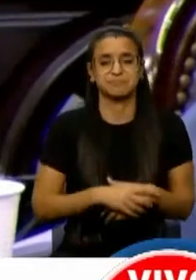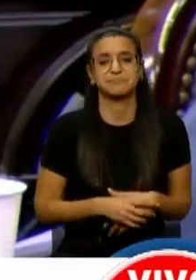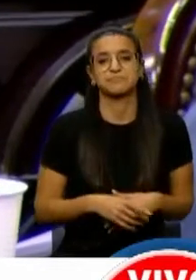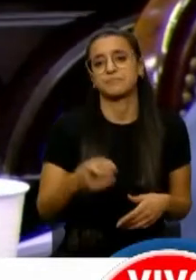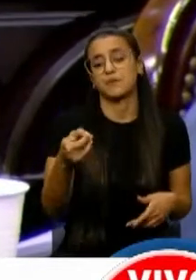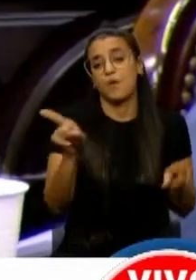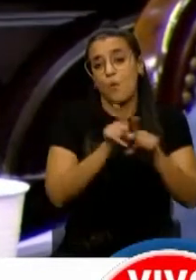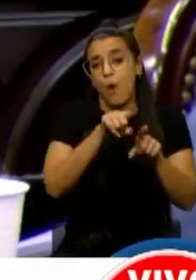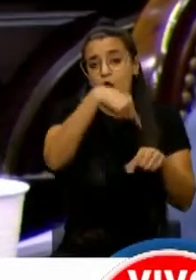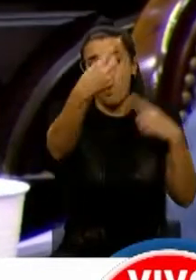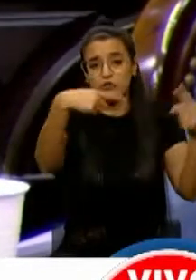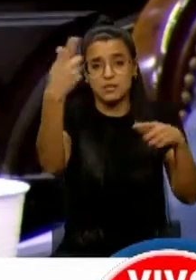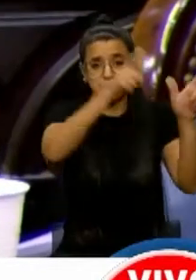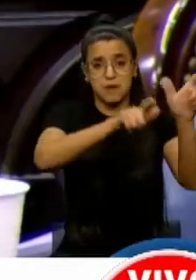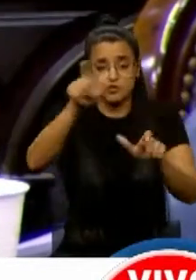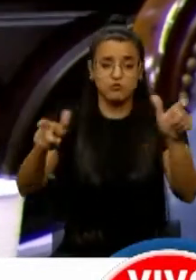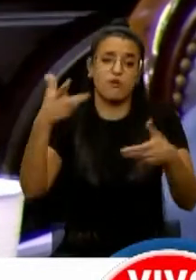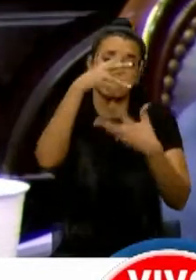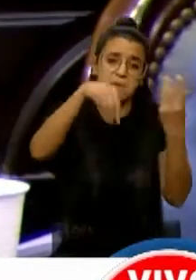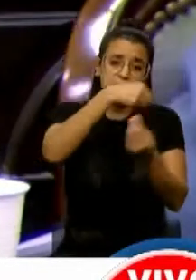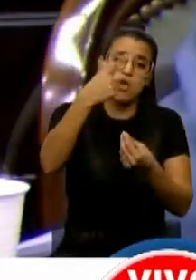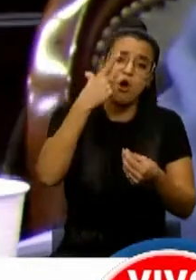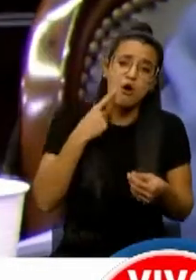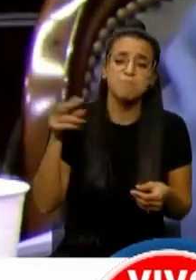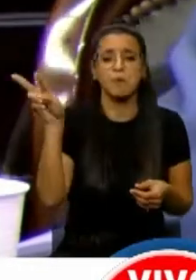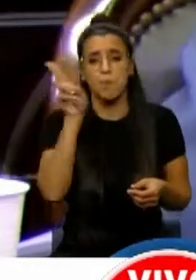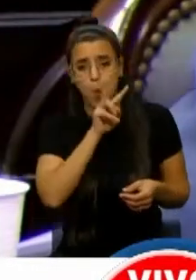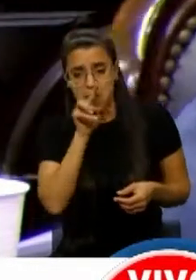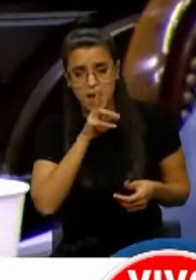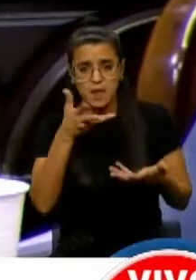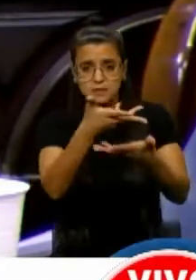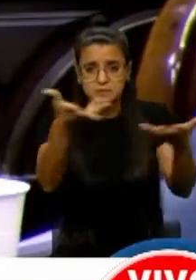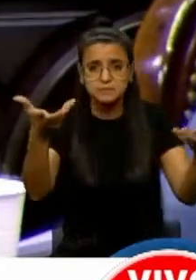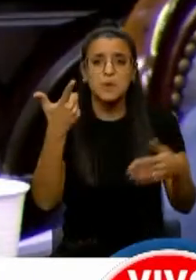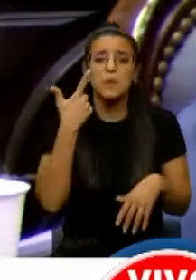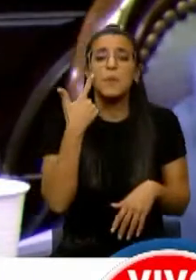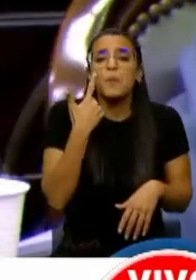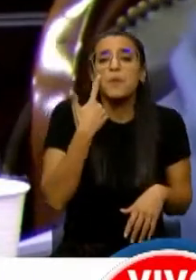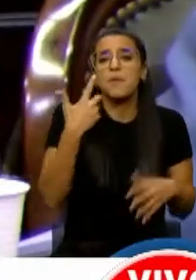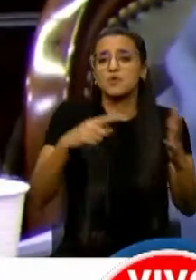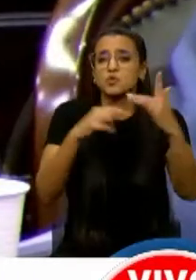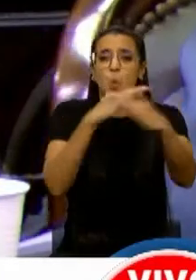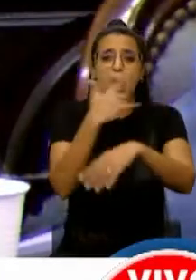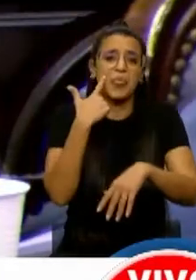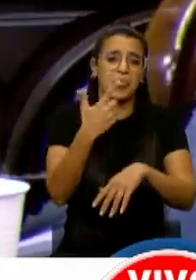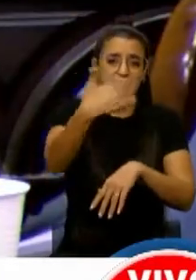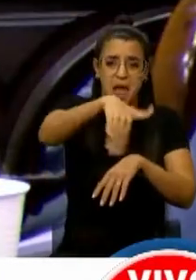Como tantos otros, familias, hombres, mujeres, que viven en las grandes ciudades,